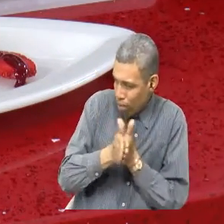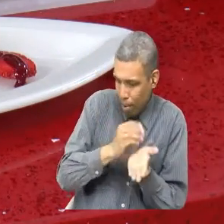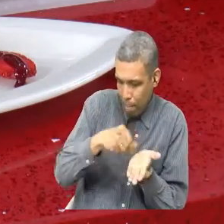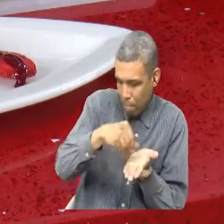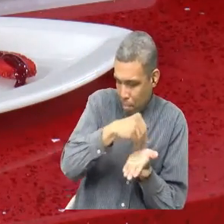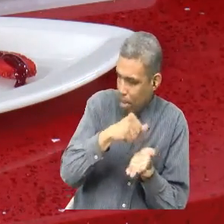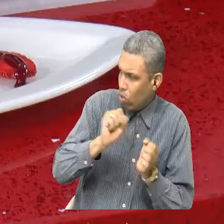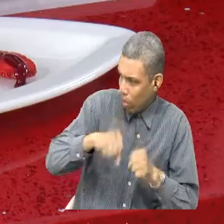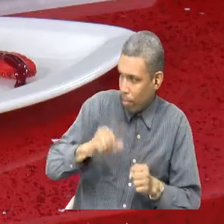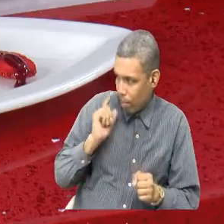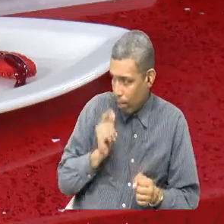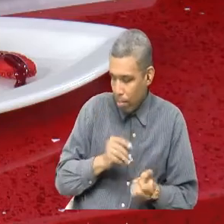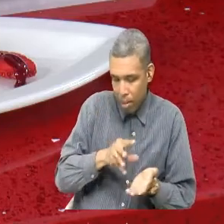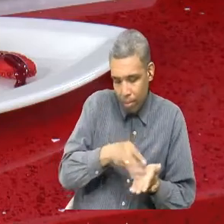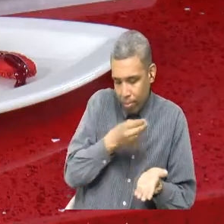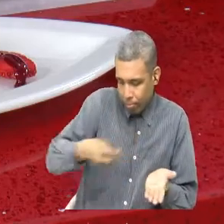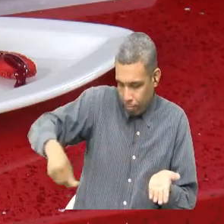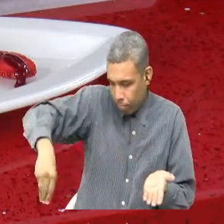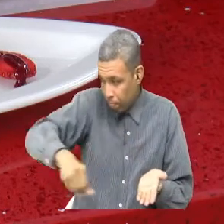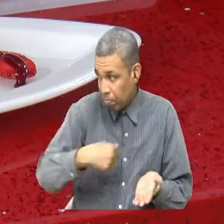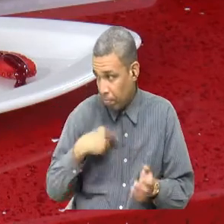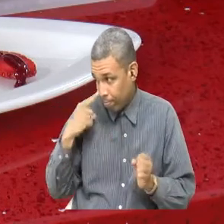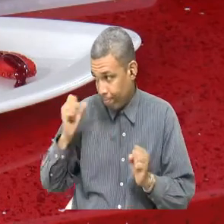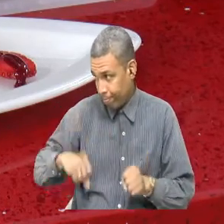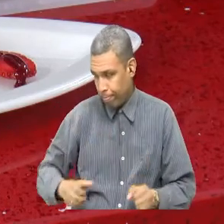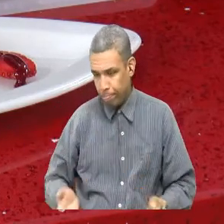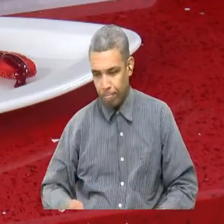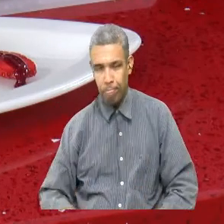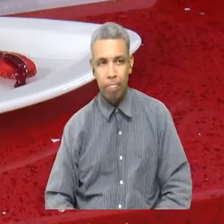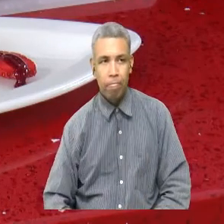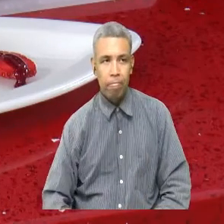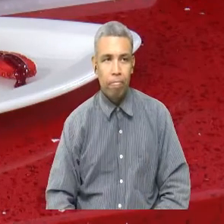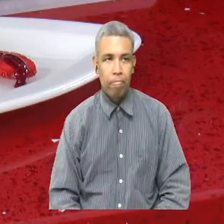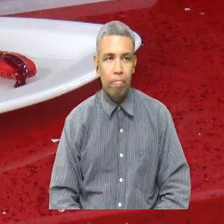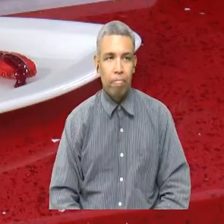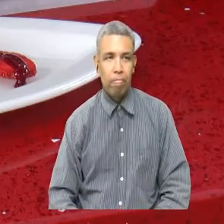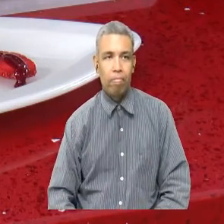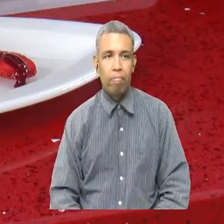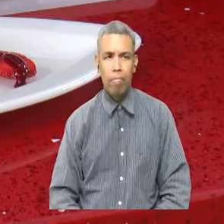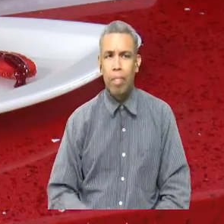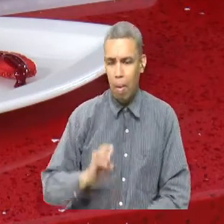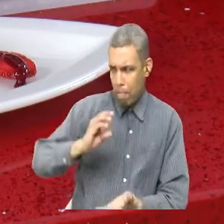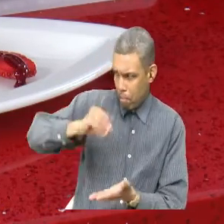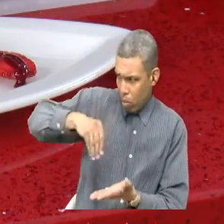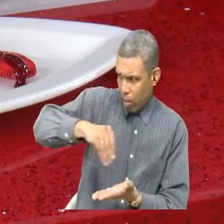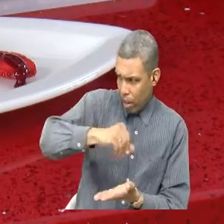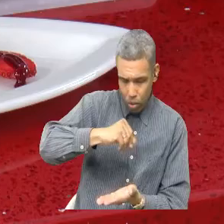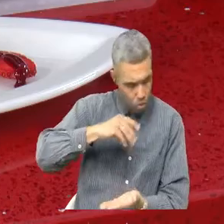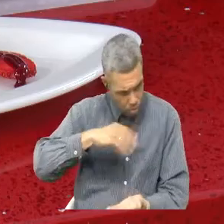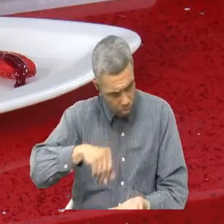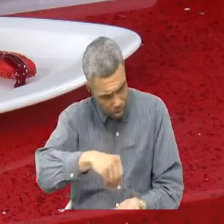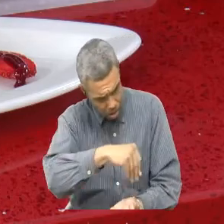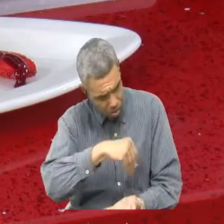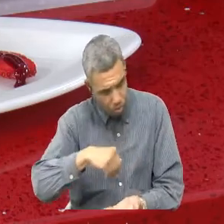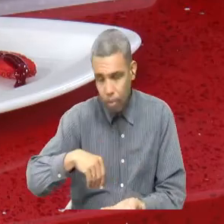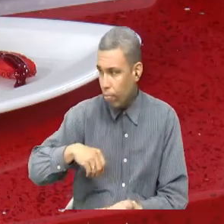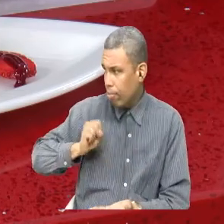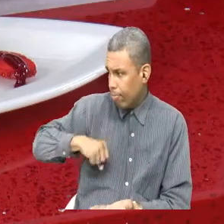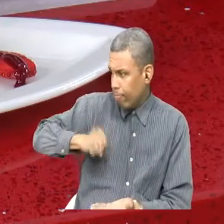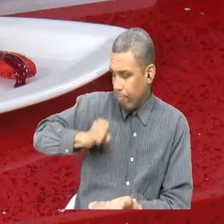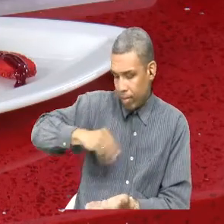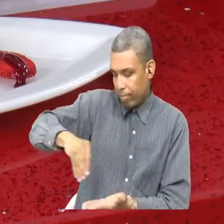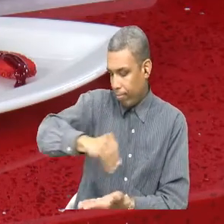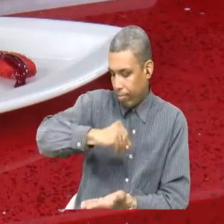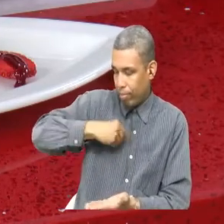Ok, entonces el milo vamos a hacerlo así como polvoreadito, ¿es que se dice? Sí. Ok. Esa es la